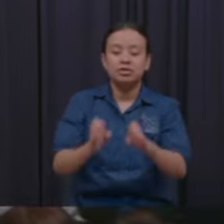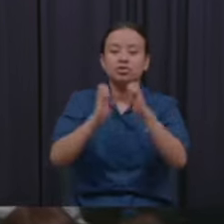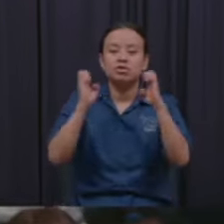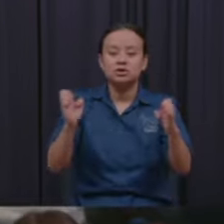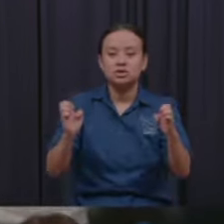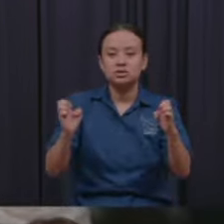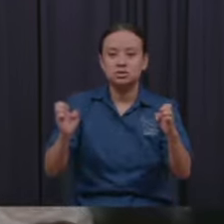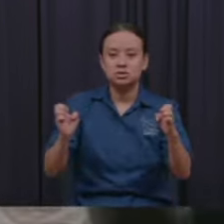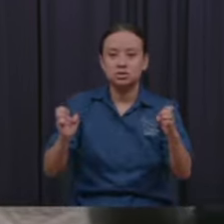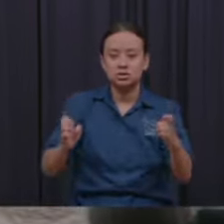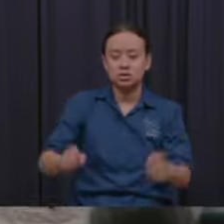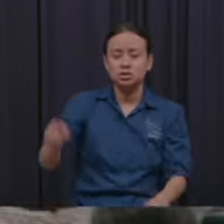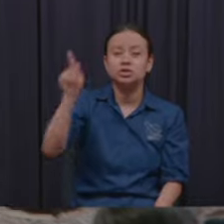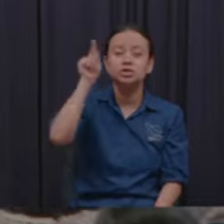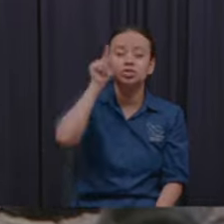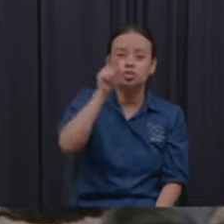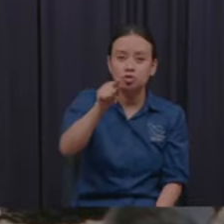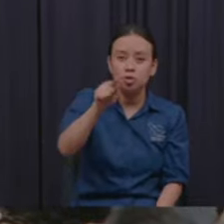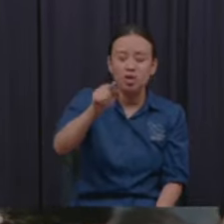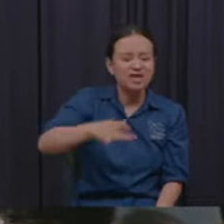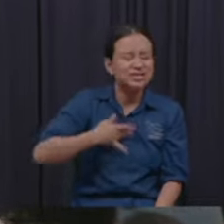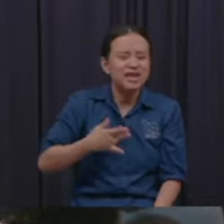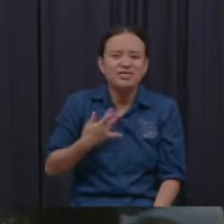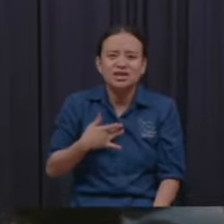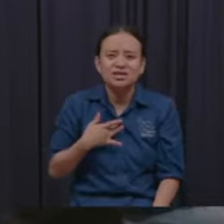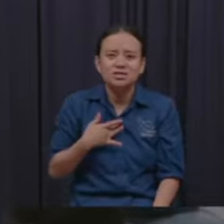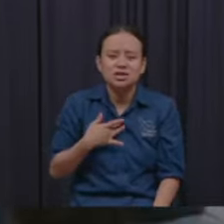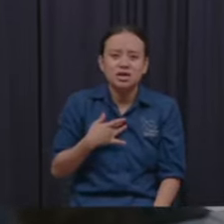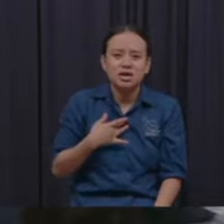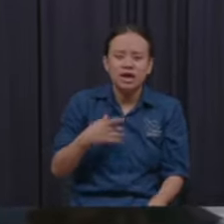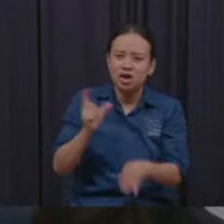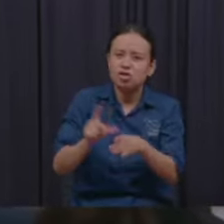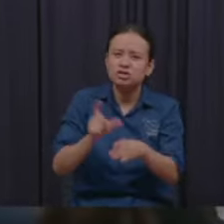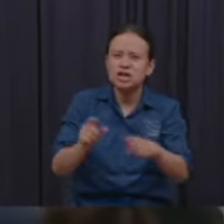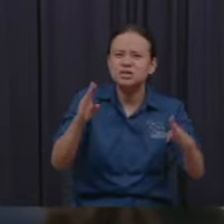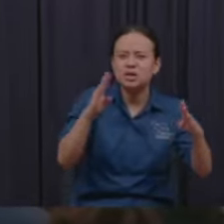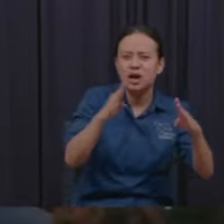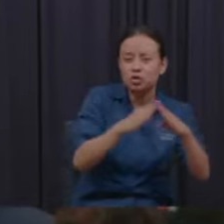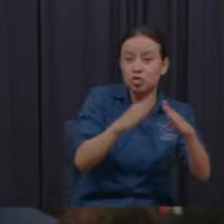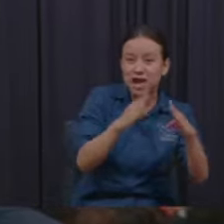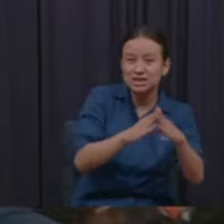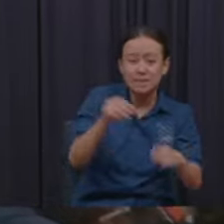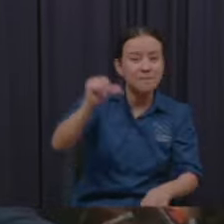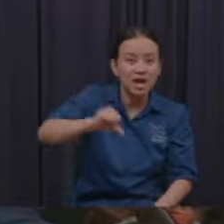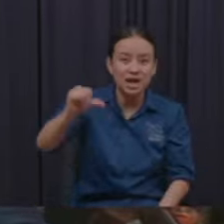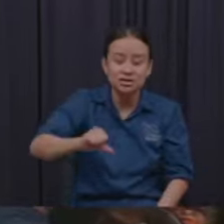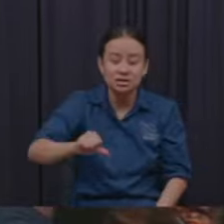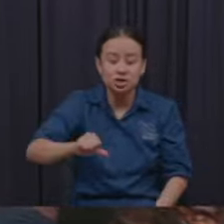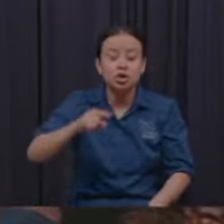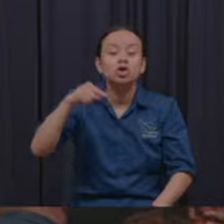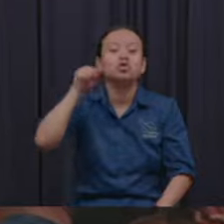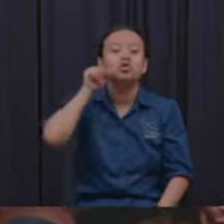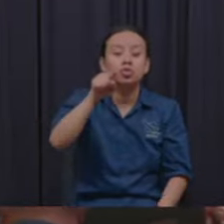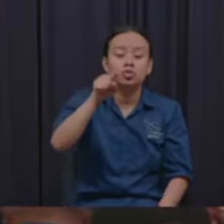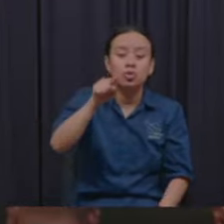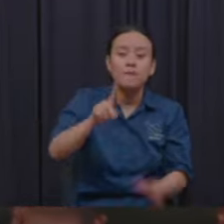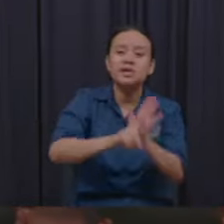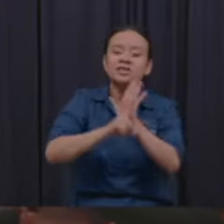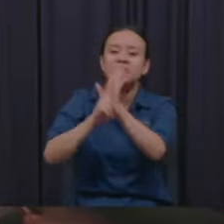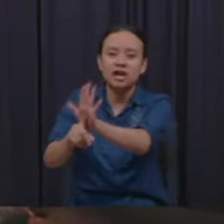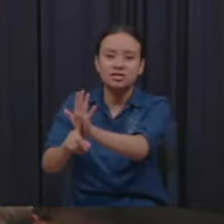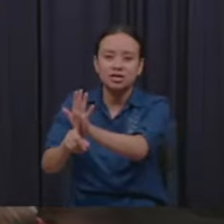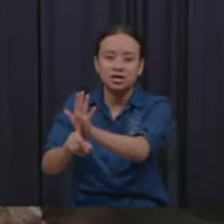Entonces, si algo está pasando, hay que buscar al sacerdote. Pastor, ha aparecido en mi casa una